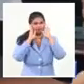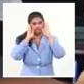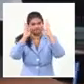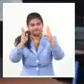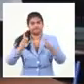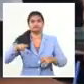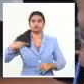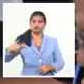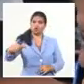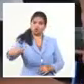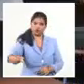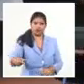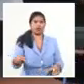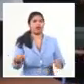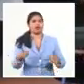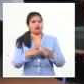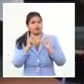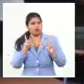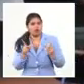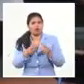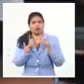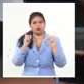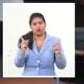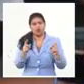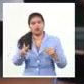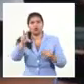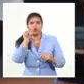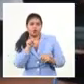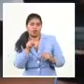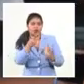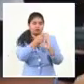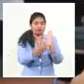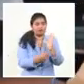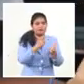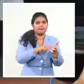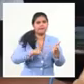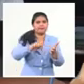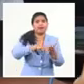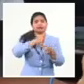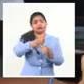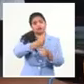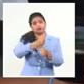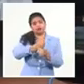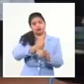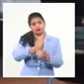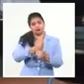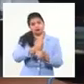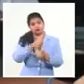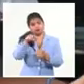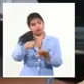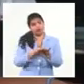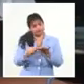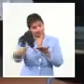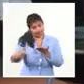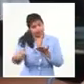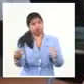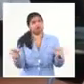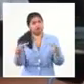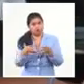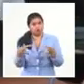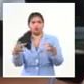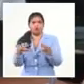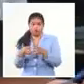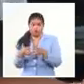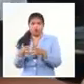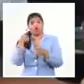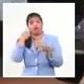ya componentes y tecnología en todas estas semanas. Que con eso nos podríamos ir del